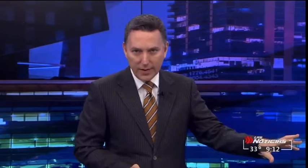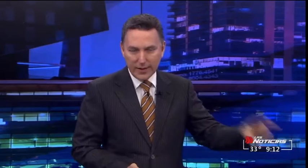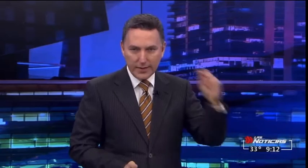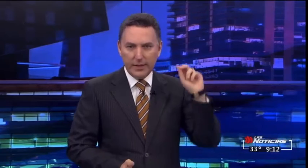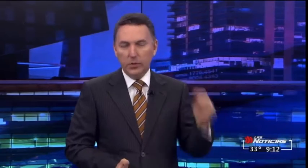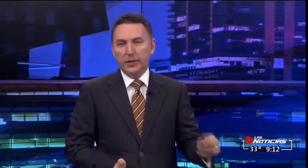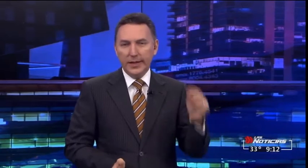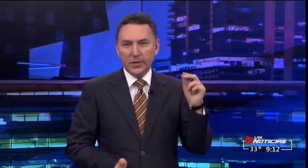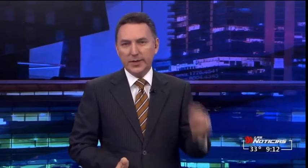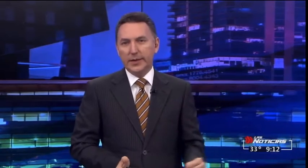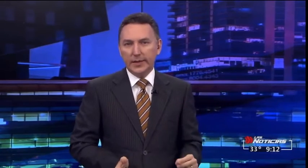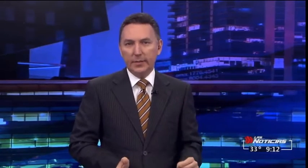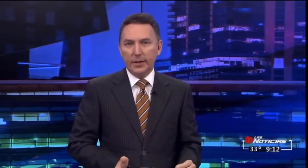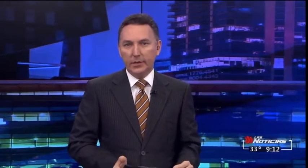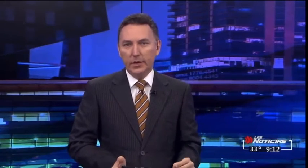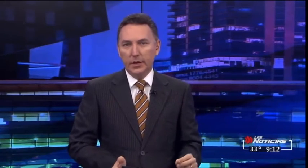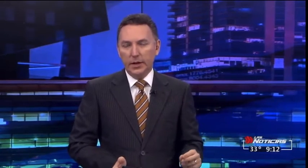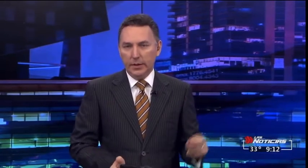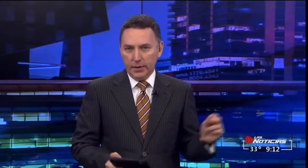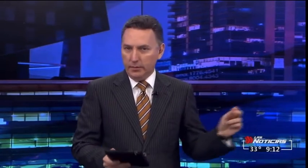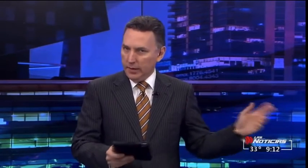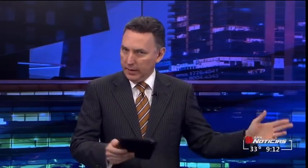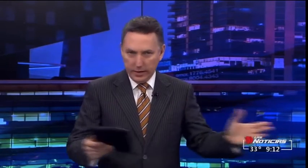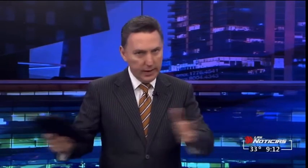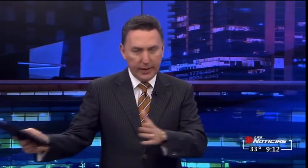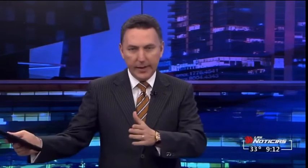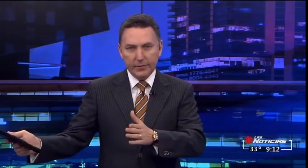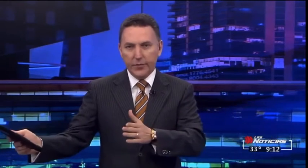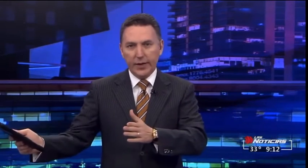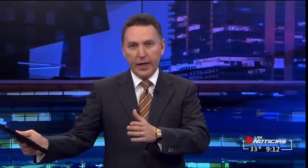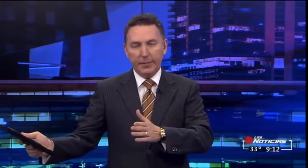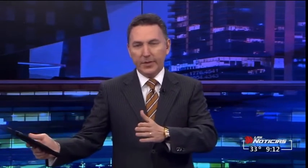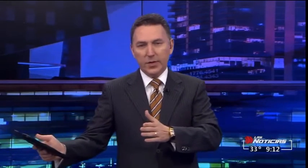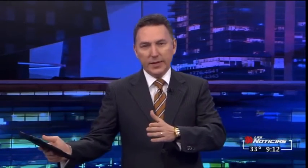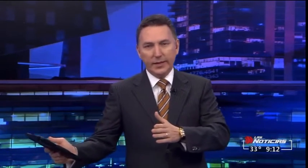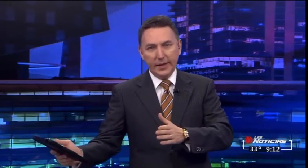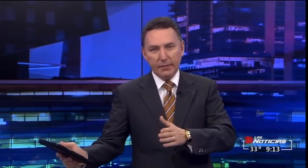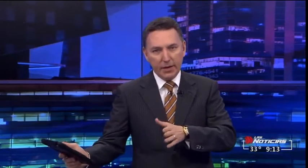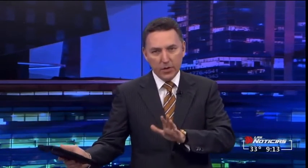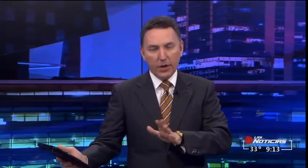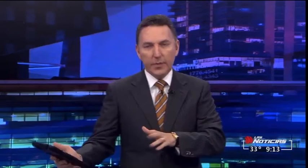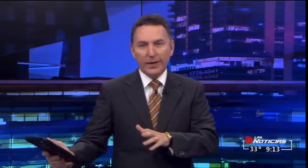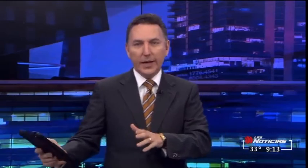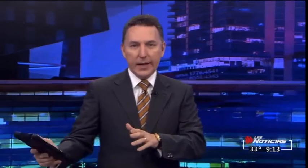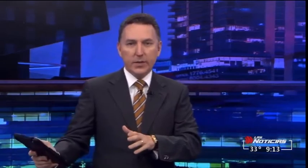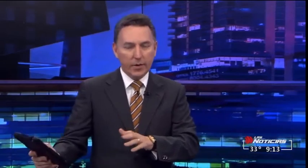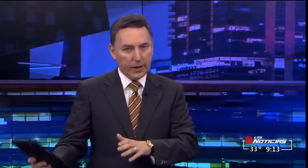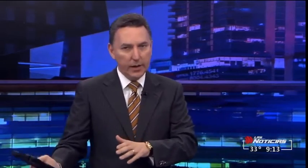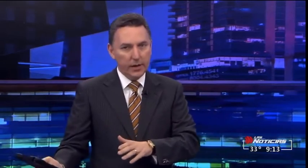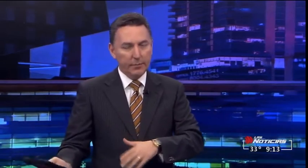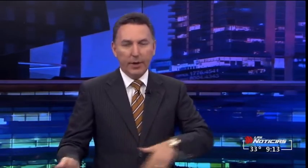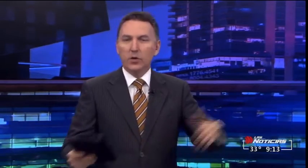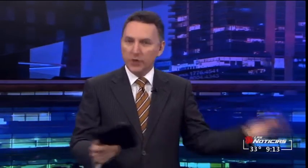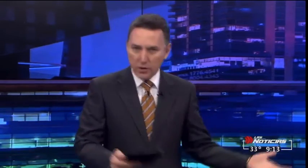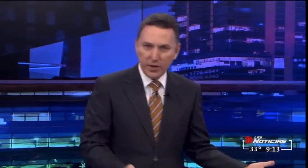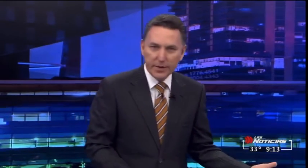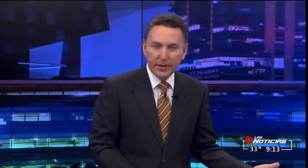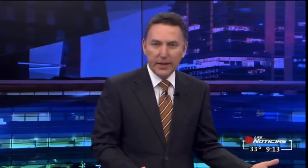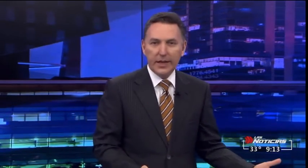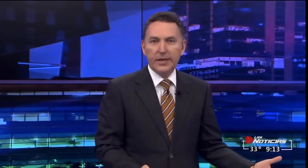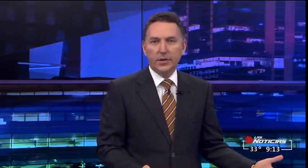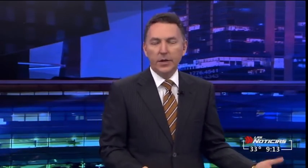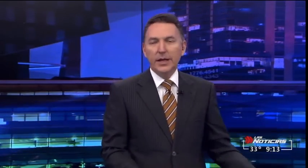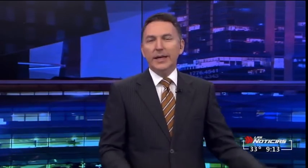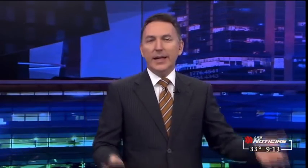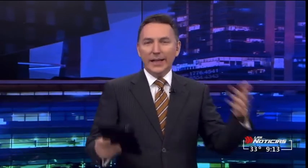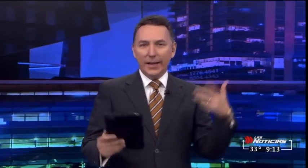desviando vacunas, así utilizó este término. Y dejarían fuera a personas que tienen mayor nivel de riesgo. A ver, pero los niños también